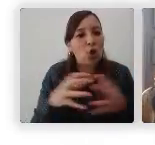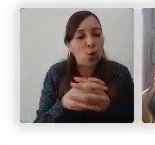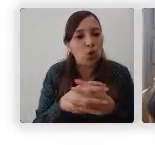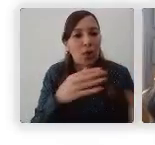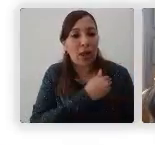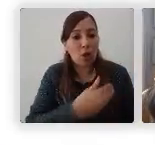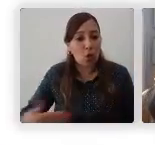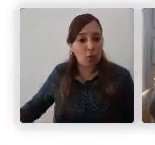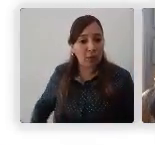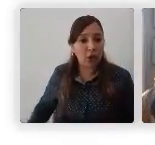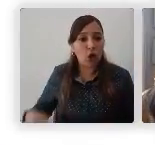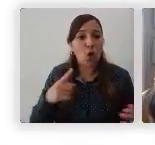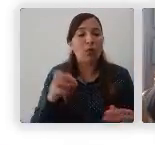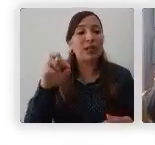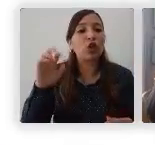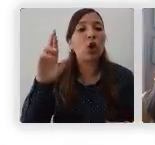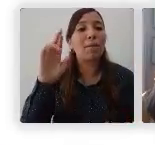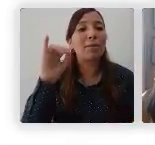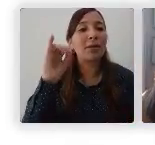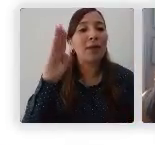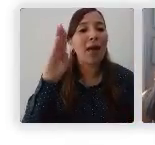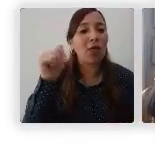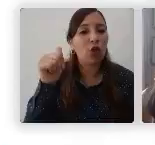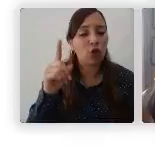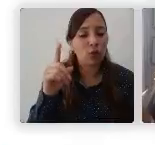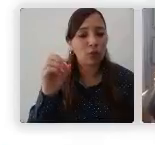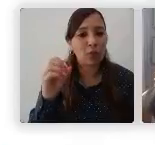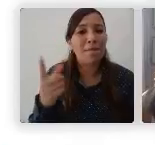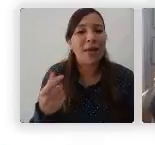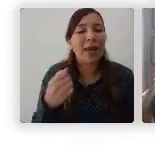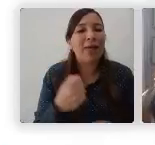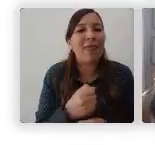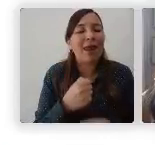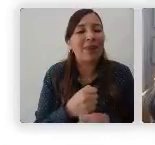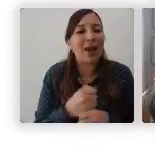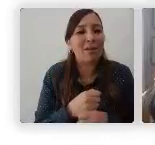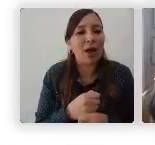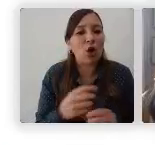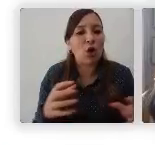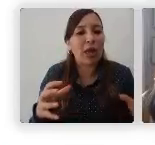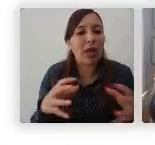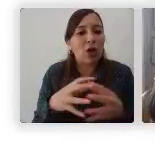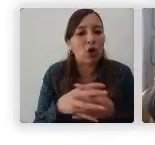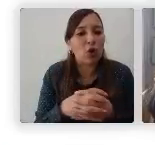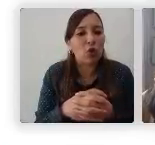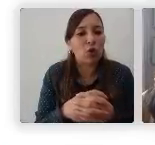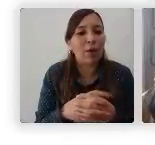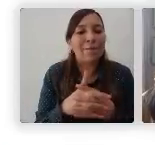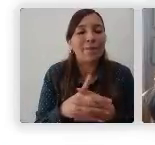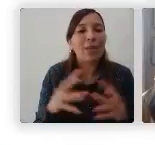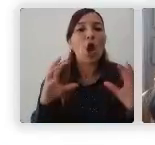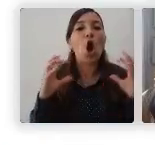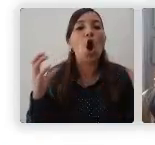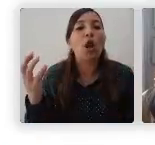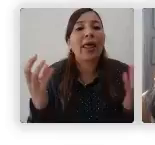como el sector privado para poder brindar estas herramientas y también es interesante comenzar a realizar capacitaciones y